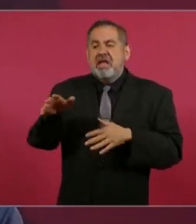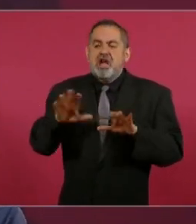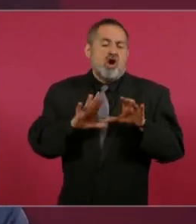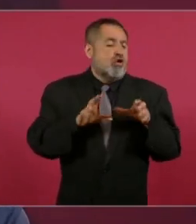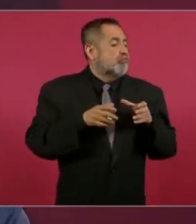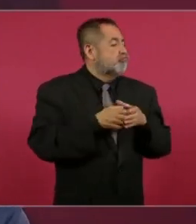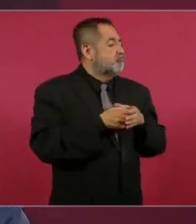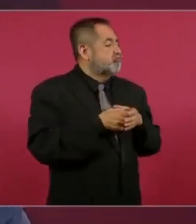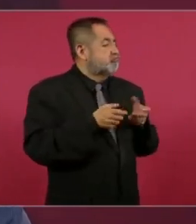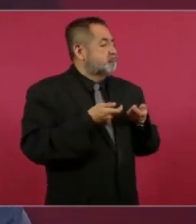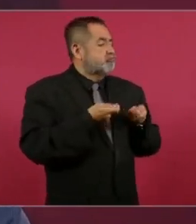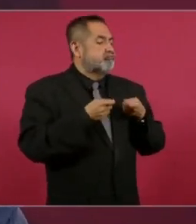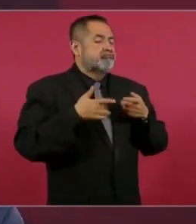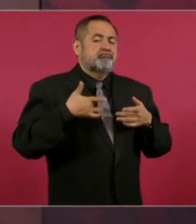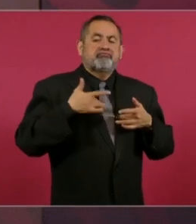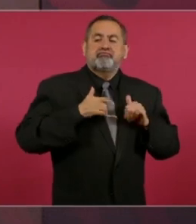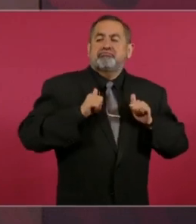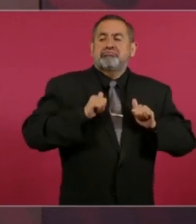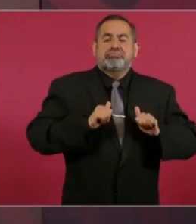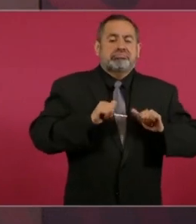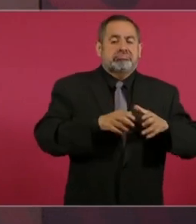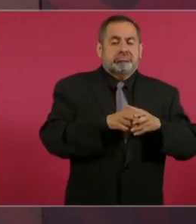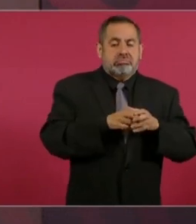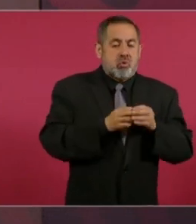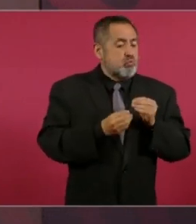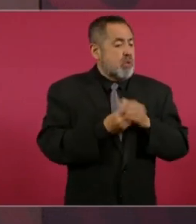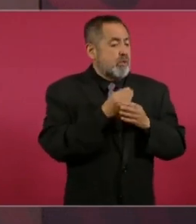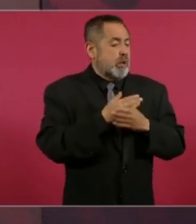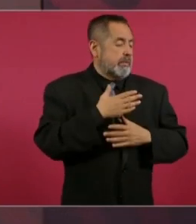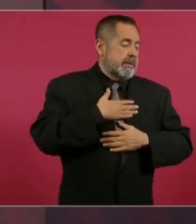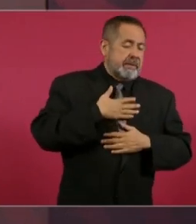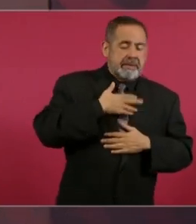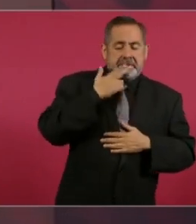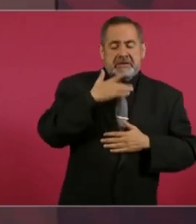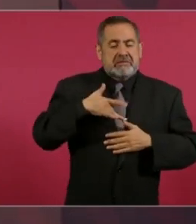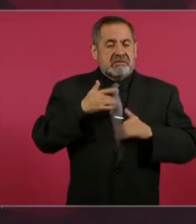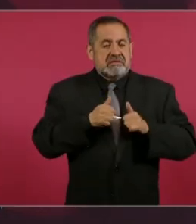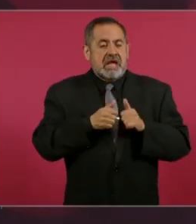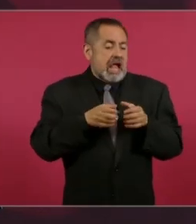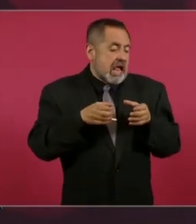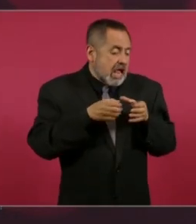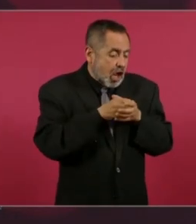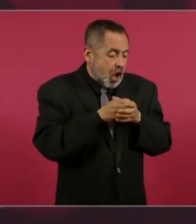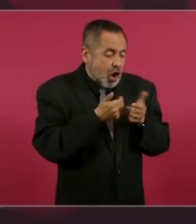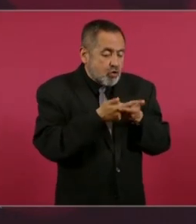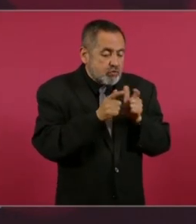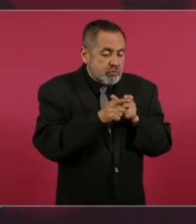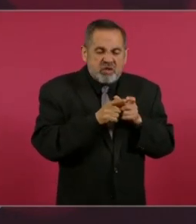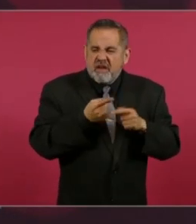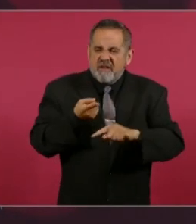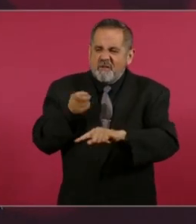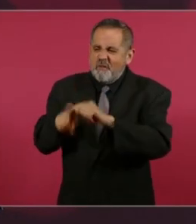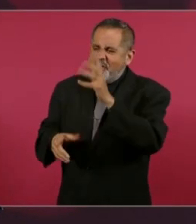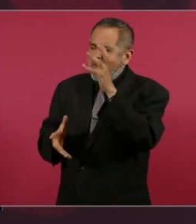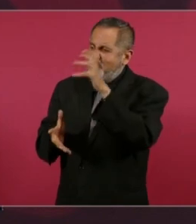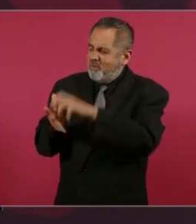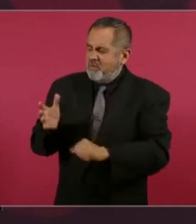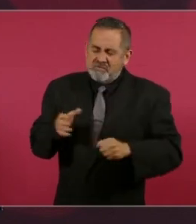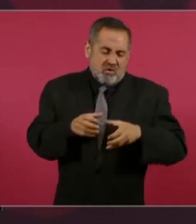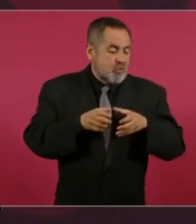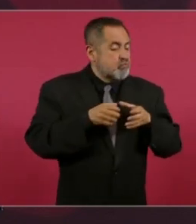mantener privilegios y crear nuevos privilegios para una minoría, rapaz.